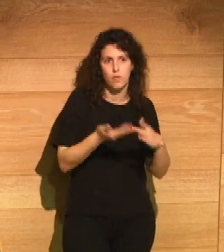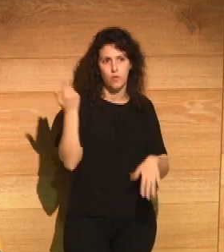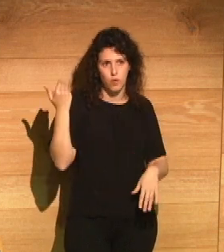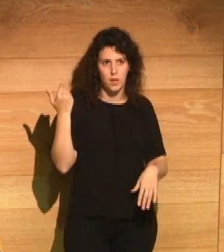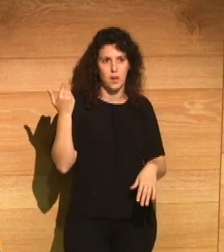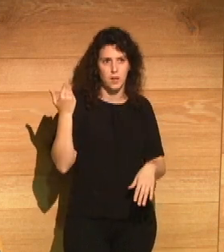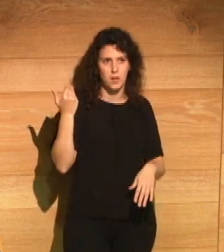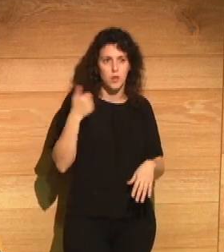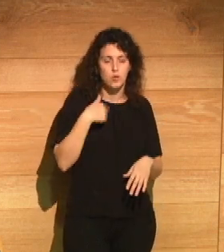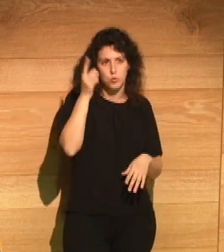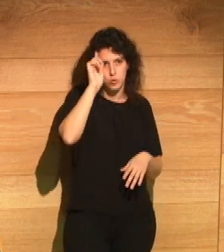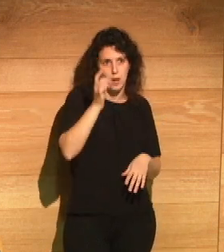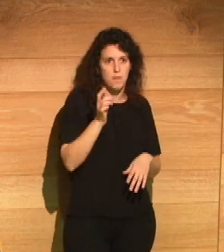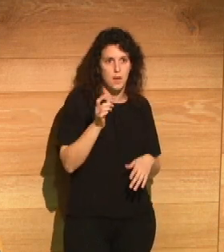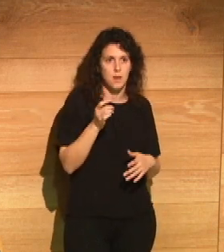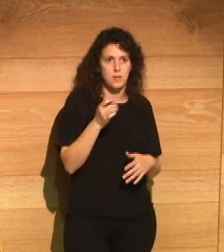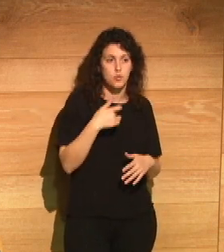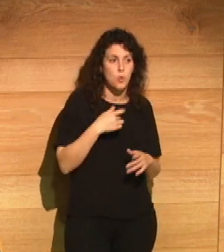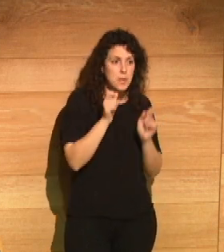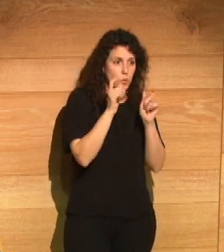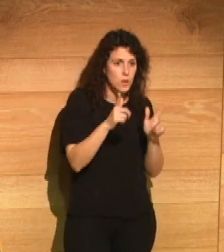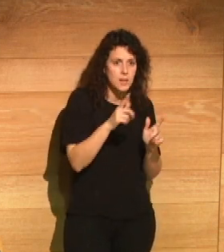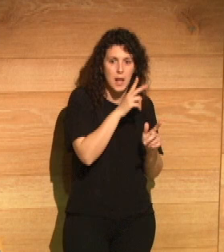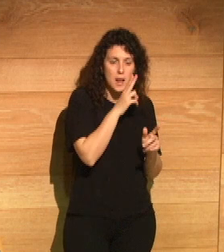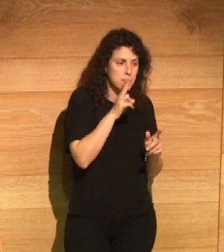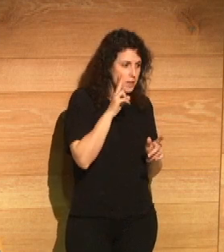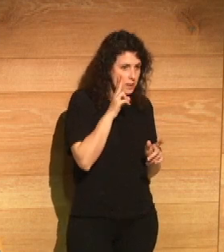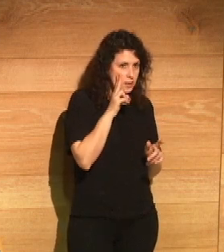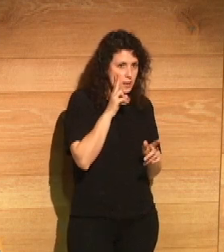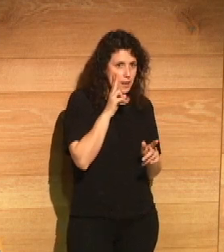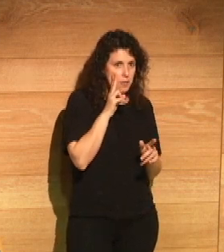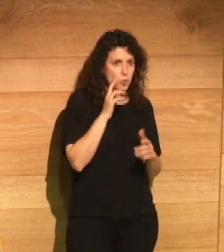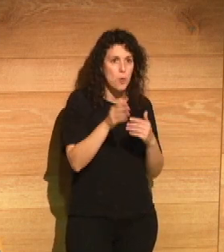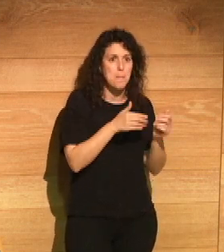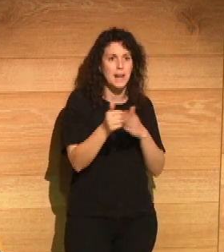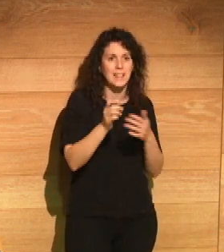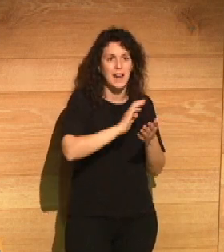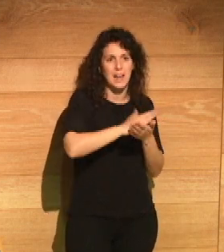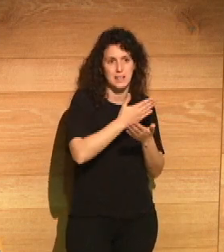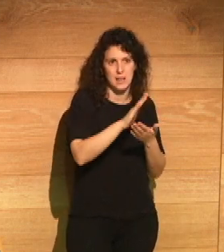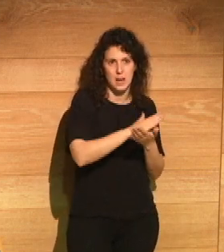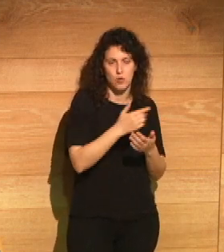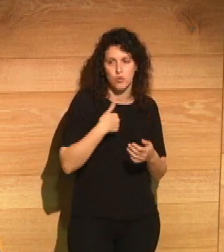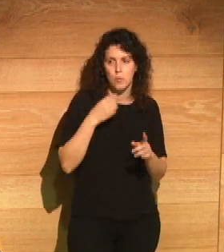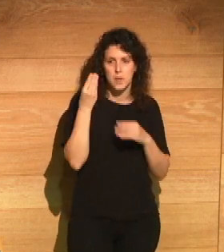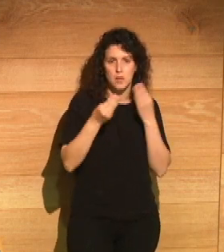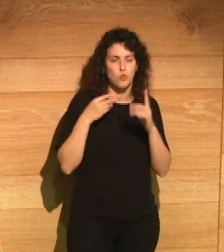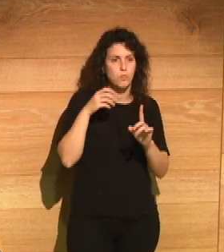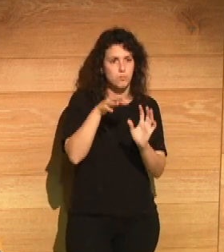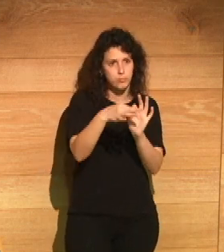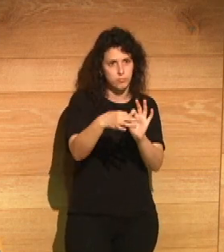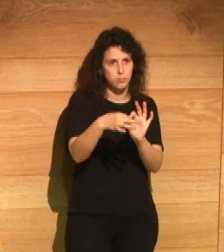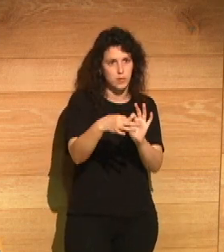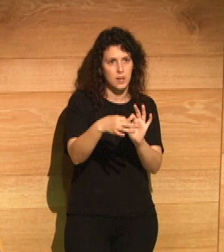Y yo ahí en la maternidad vi material literario. Y creo que se refiere pues que tiene que ver